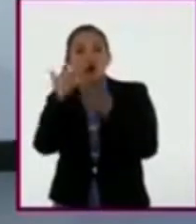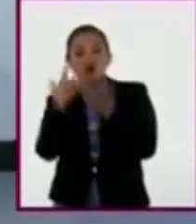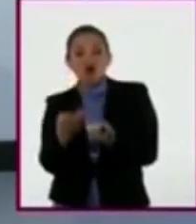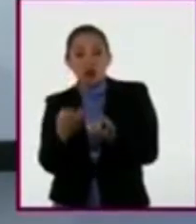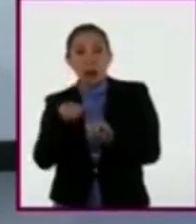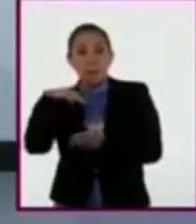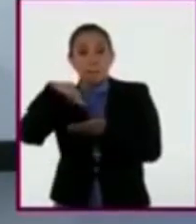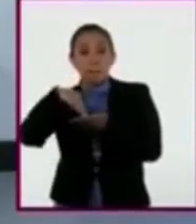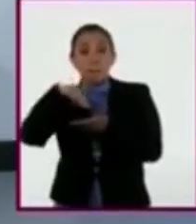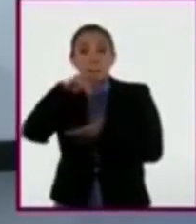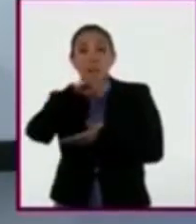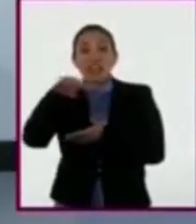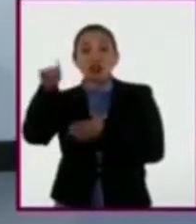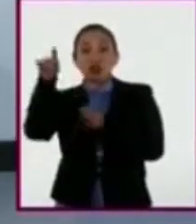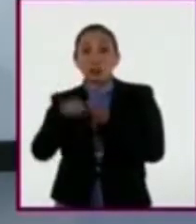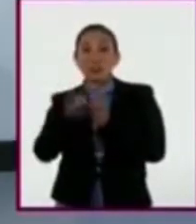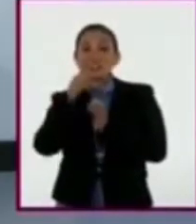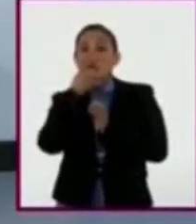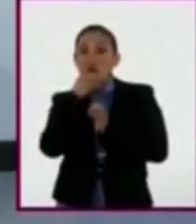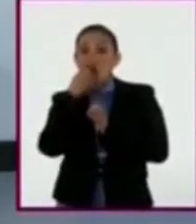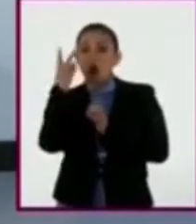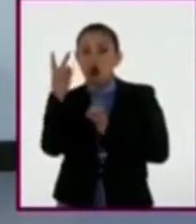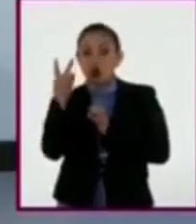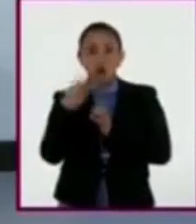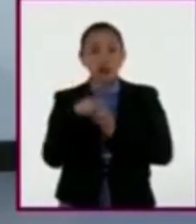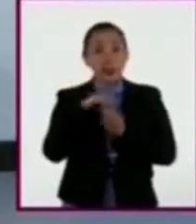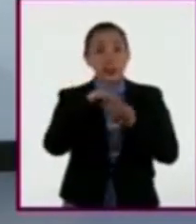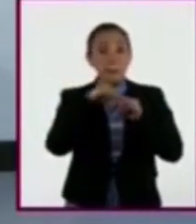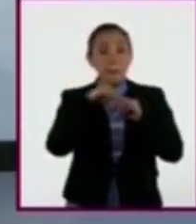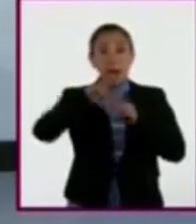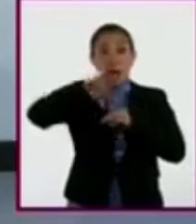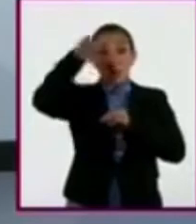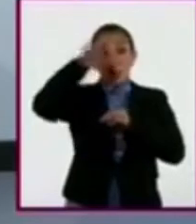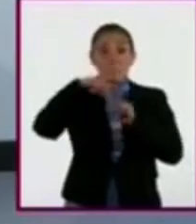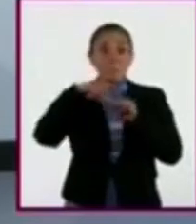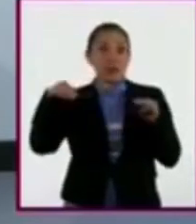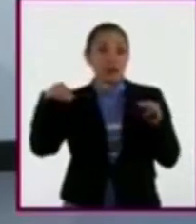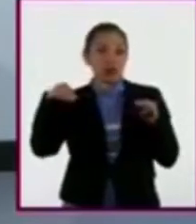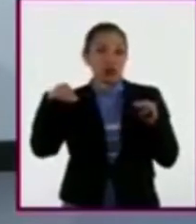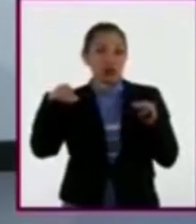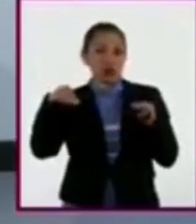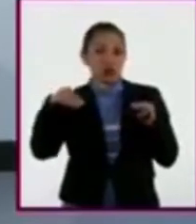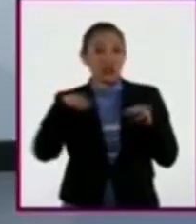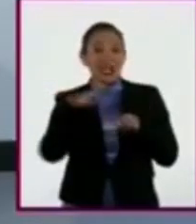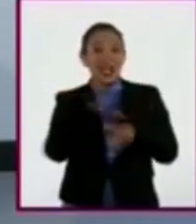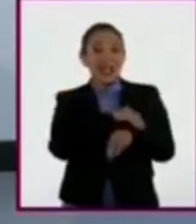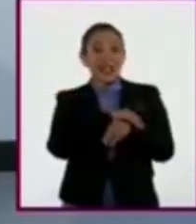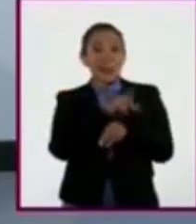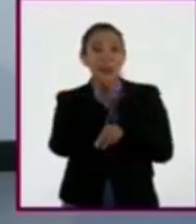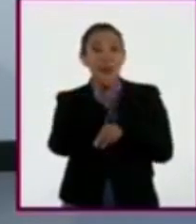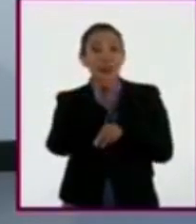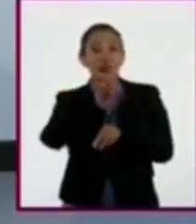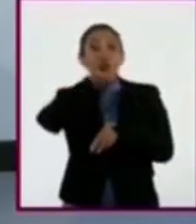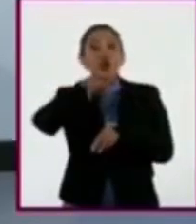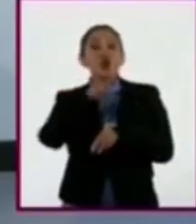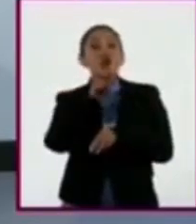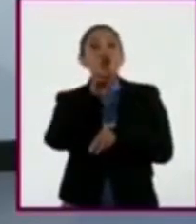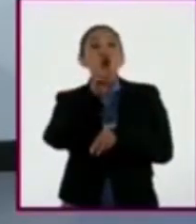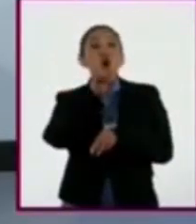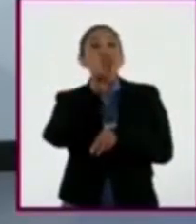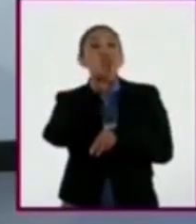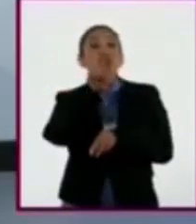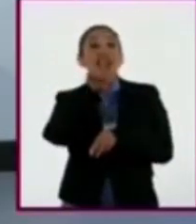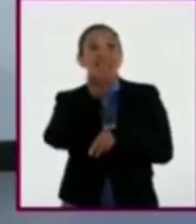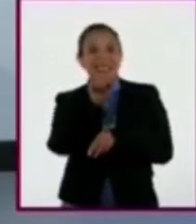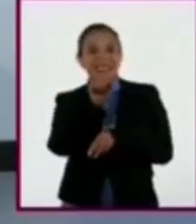en metros sobre segundo al cuadrado y la altura en metros. La energía potencial se expresa en joules. Lo que haremos